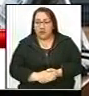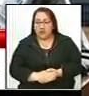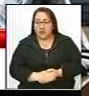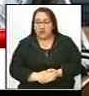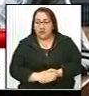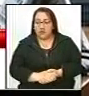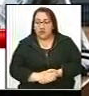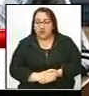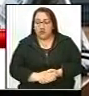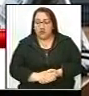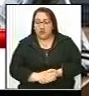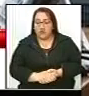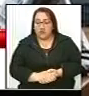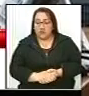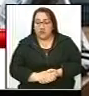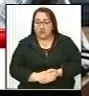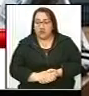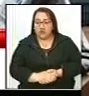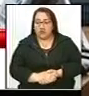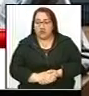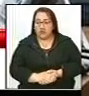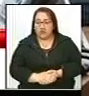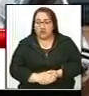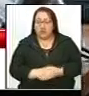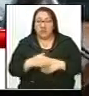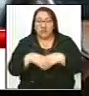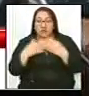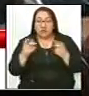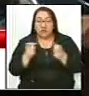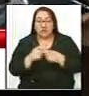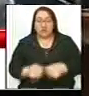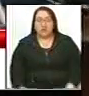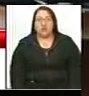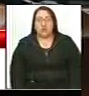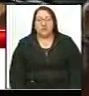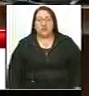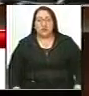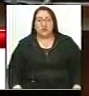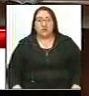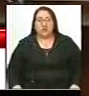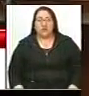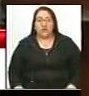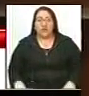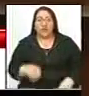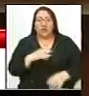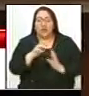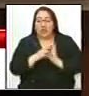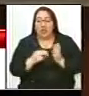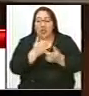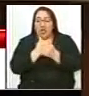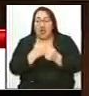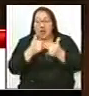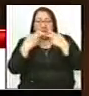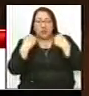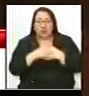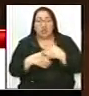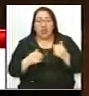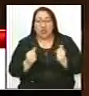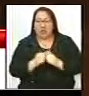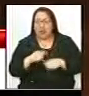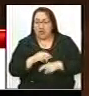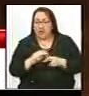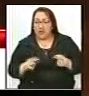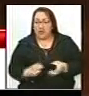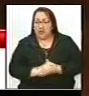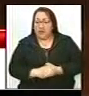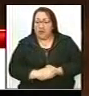Tienes la palabra, congresista Vito. Gracias, presidente. Saludo a mi colega congresista, al gobernador regional de Amazonas y a todos los que nos acompañan en esta mesa el